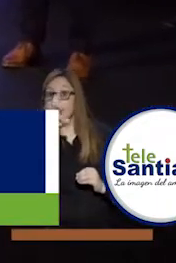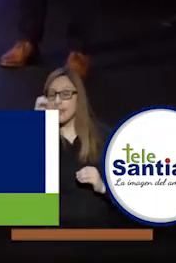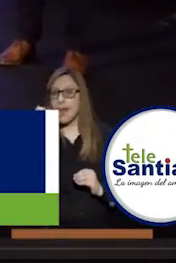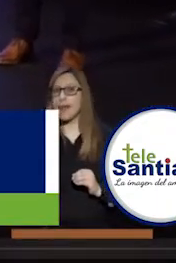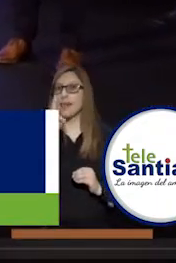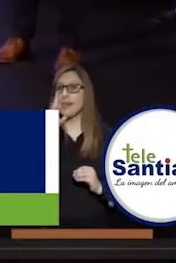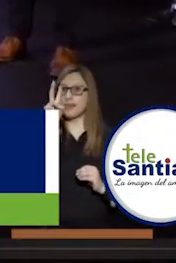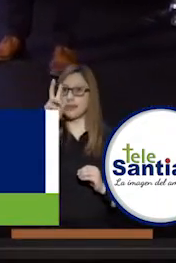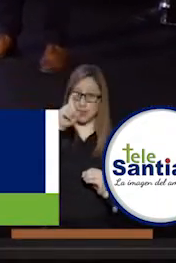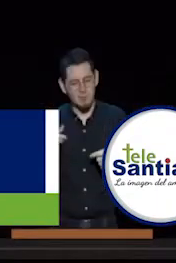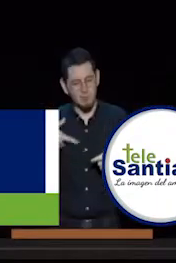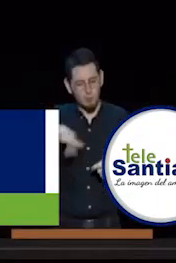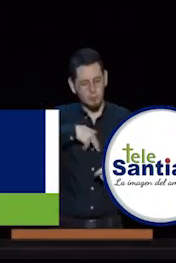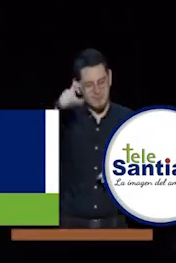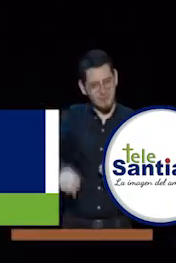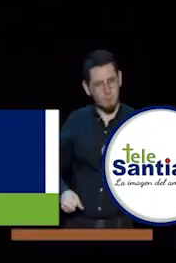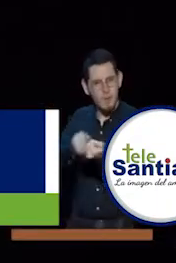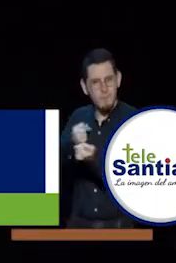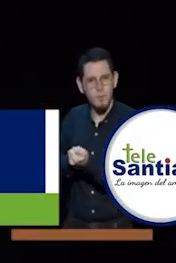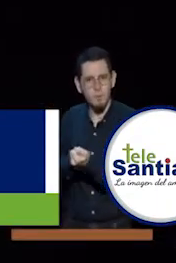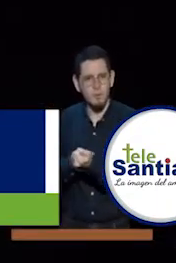o comunicándose al